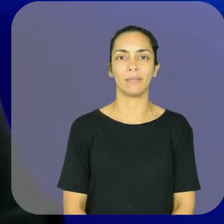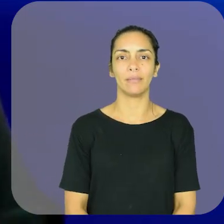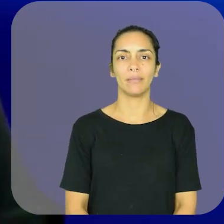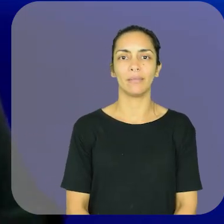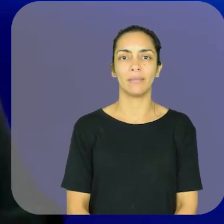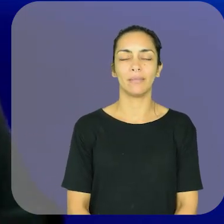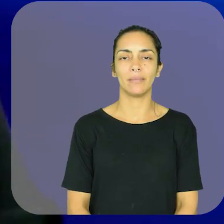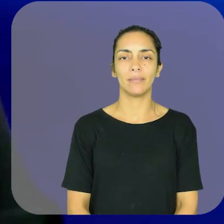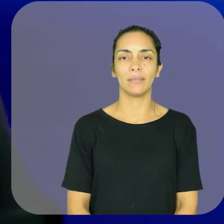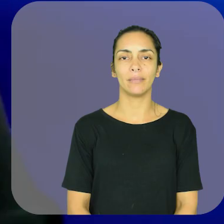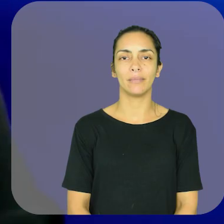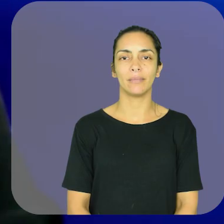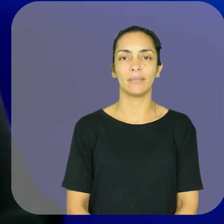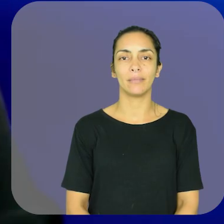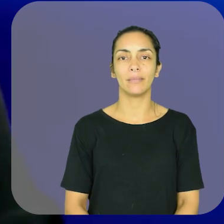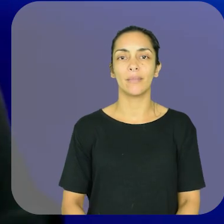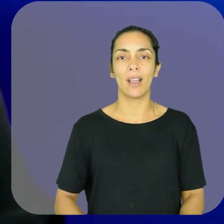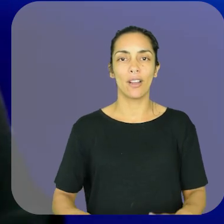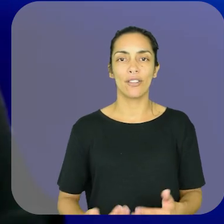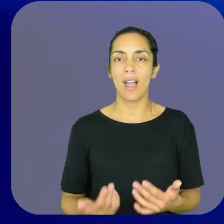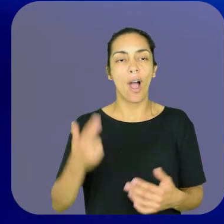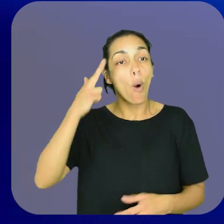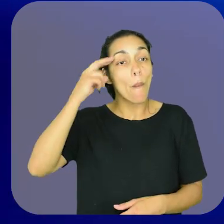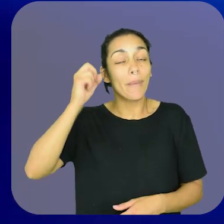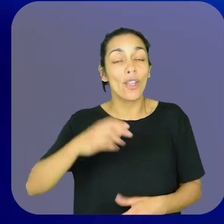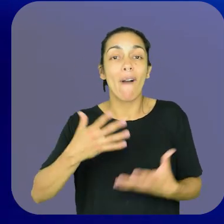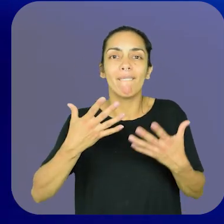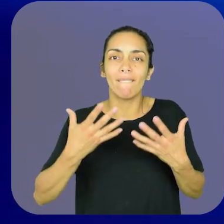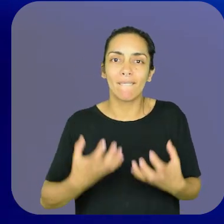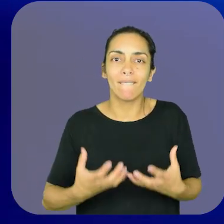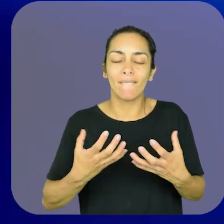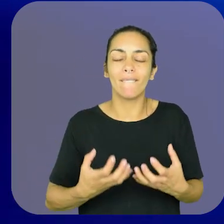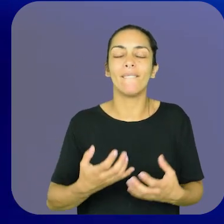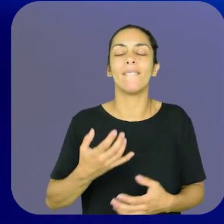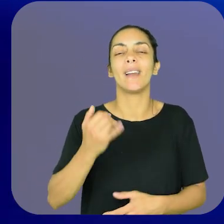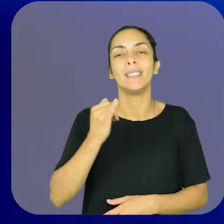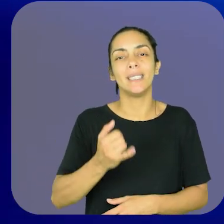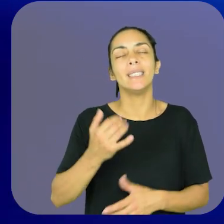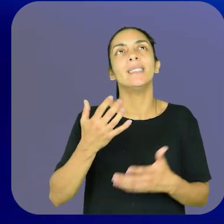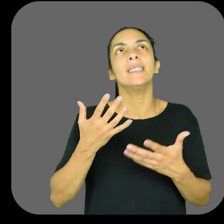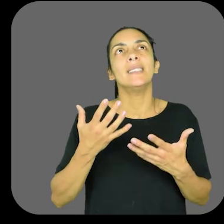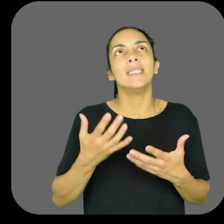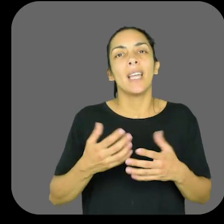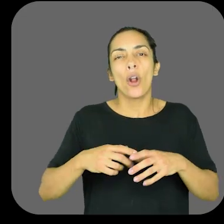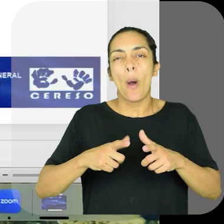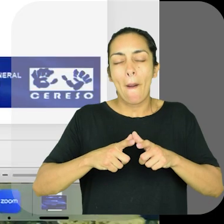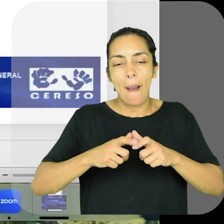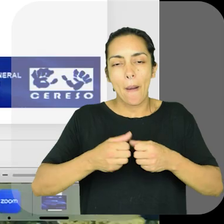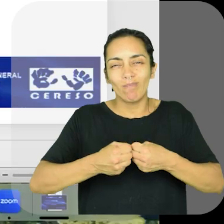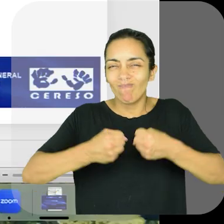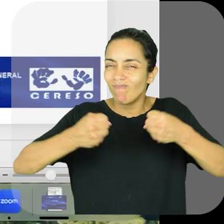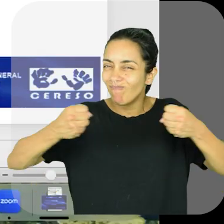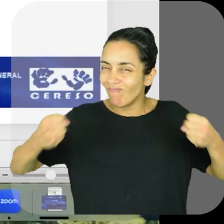Te dejamos con este aporte. Sí, quisiera ampliar un poquito esto,